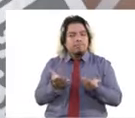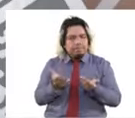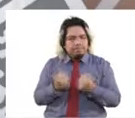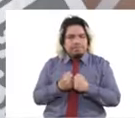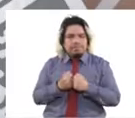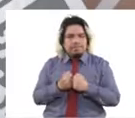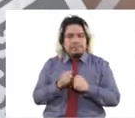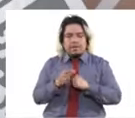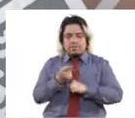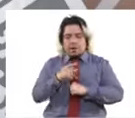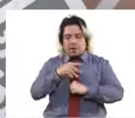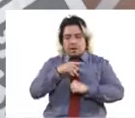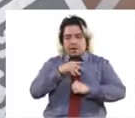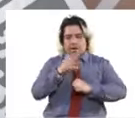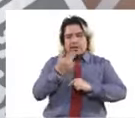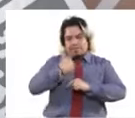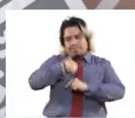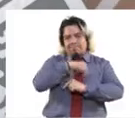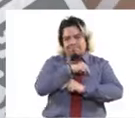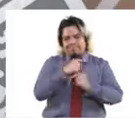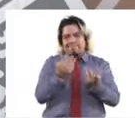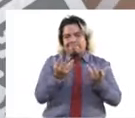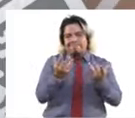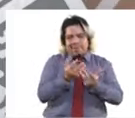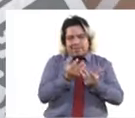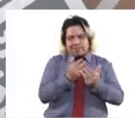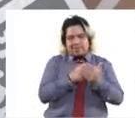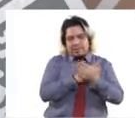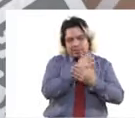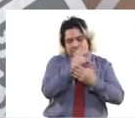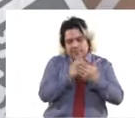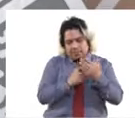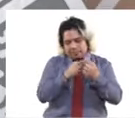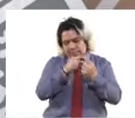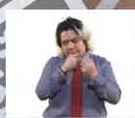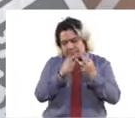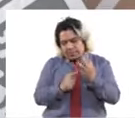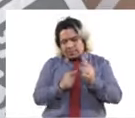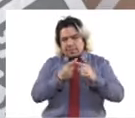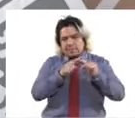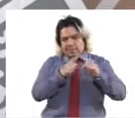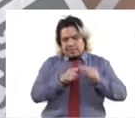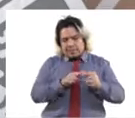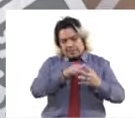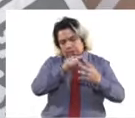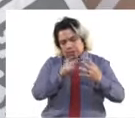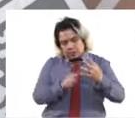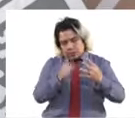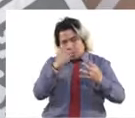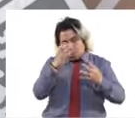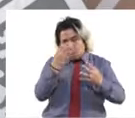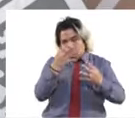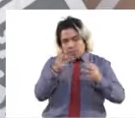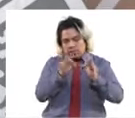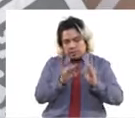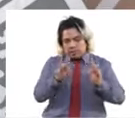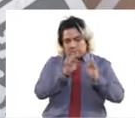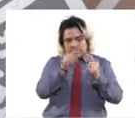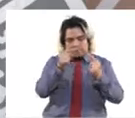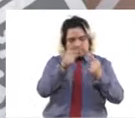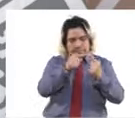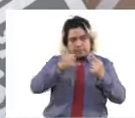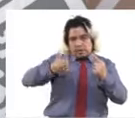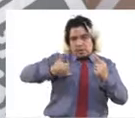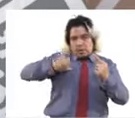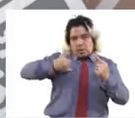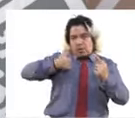estrategia integral que hemos venido desarrollando. Son cuatro ejes de esta estrategia. Atención a los jóvenes, a